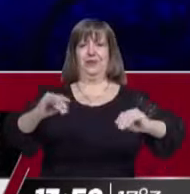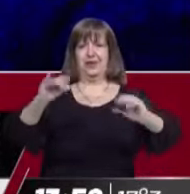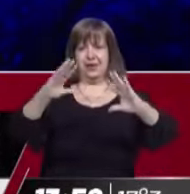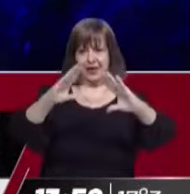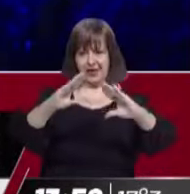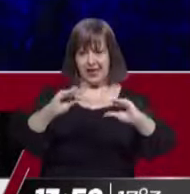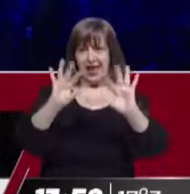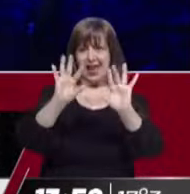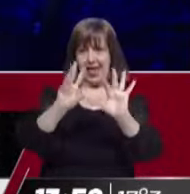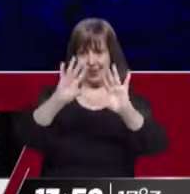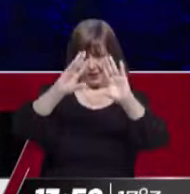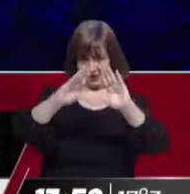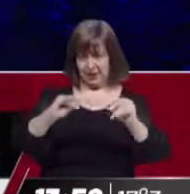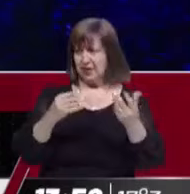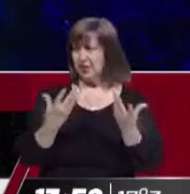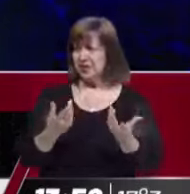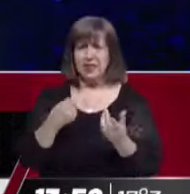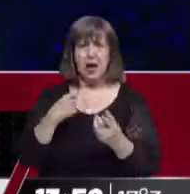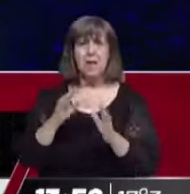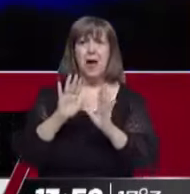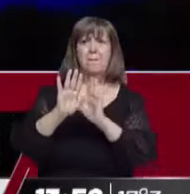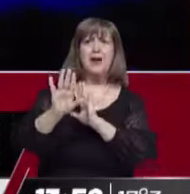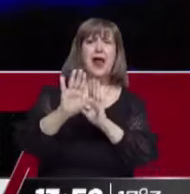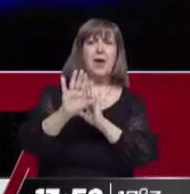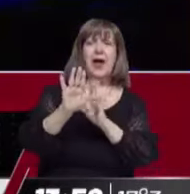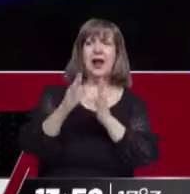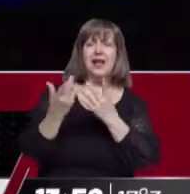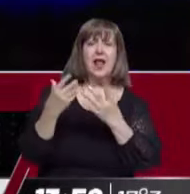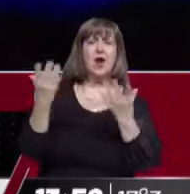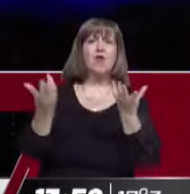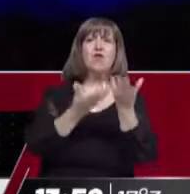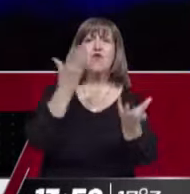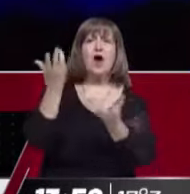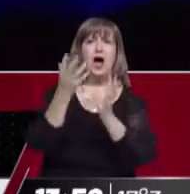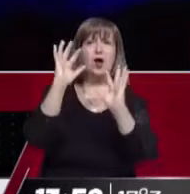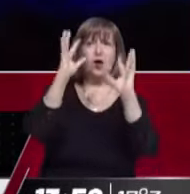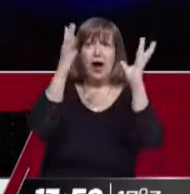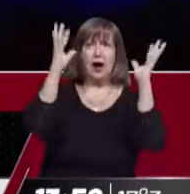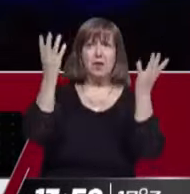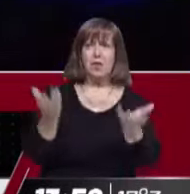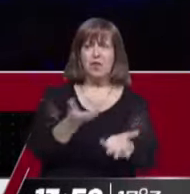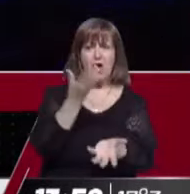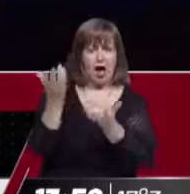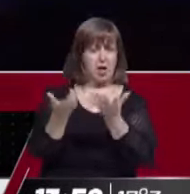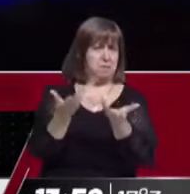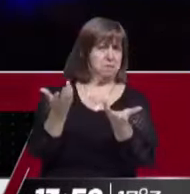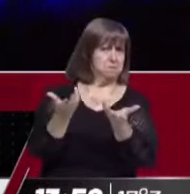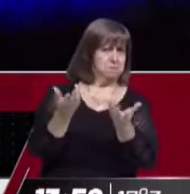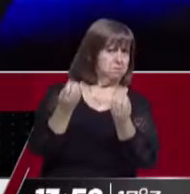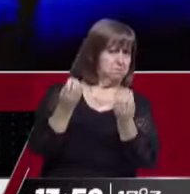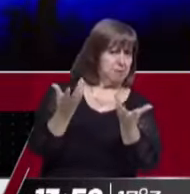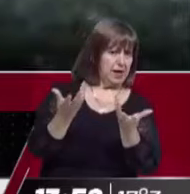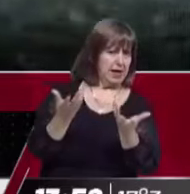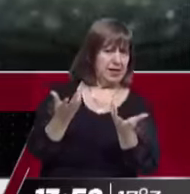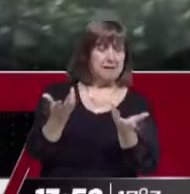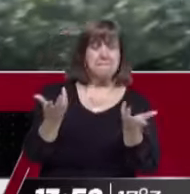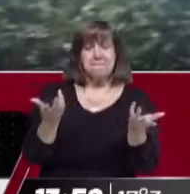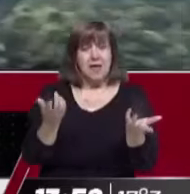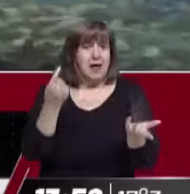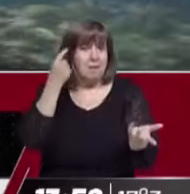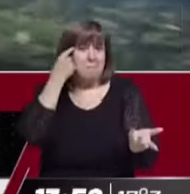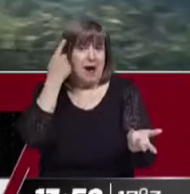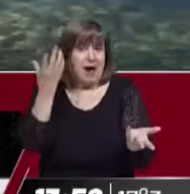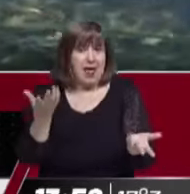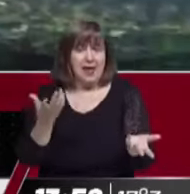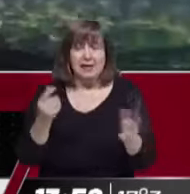podés prevenir con más fuego un incendio forestal. Dice para regularlo. Pero bueno, uno lo imagina, ¿qué